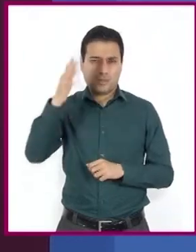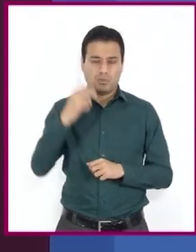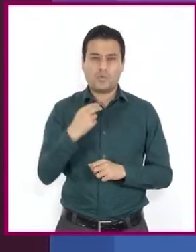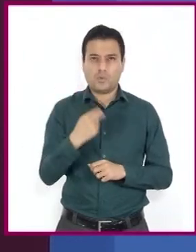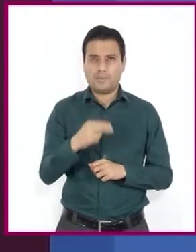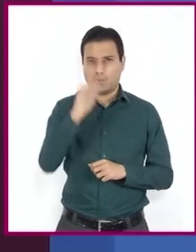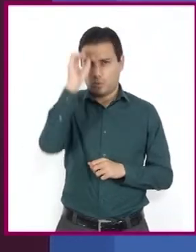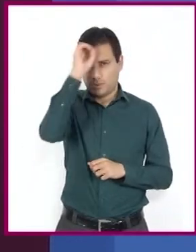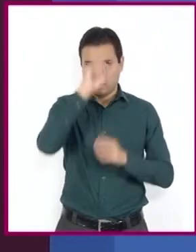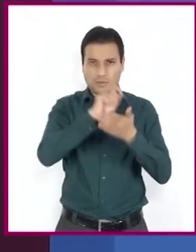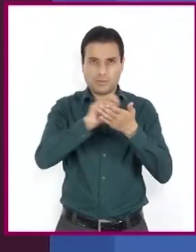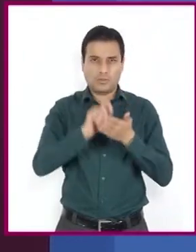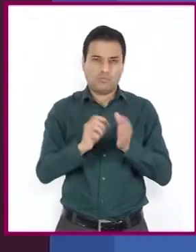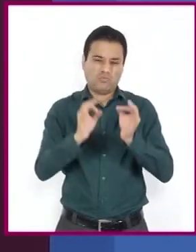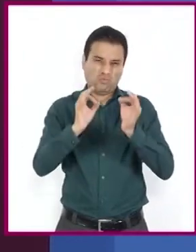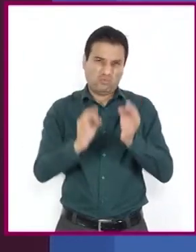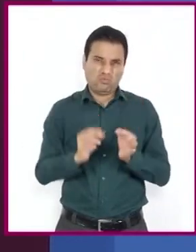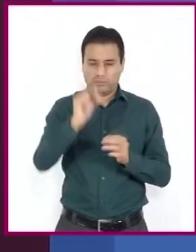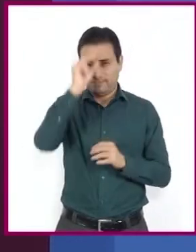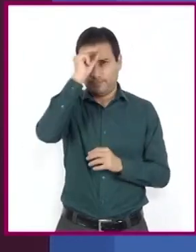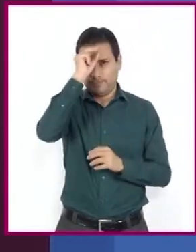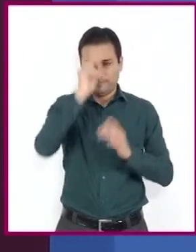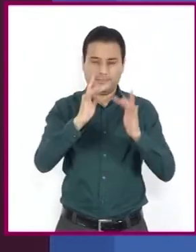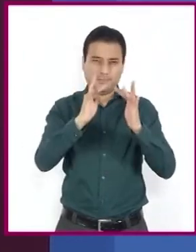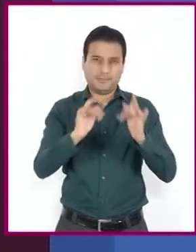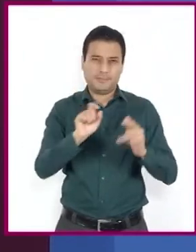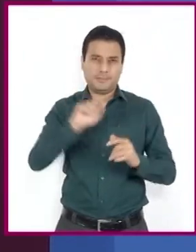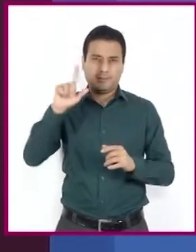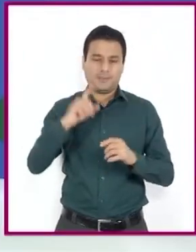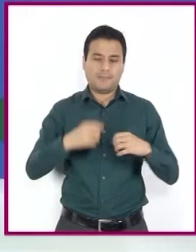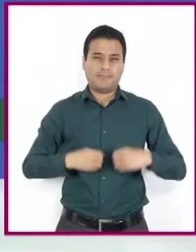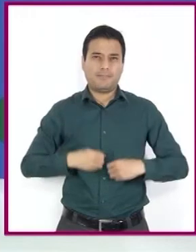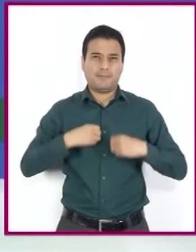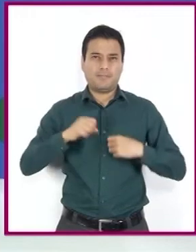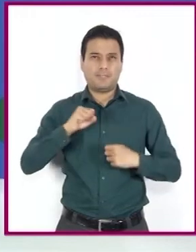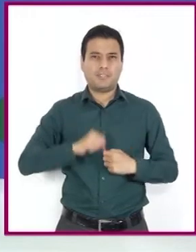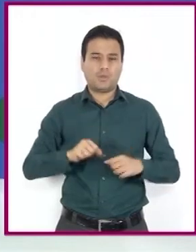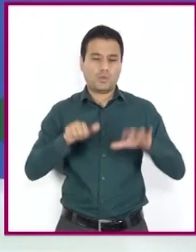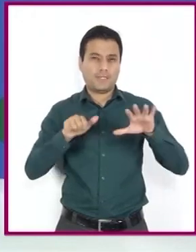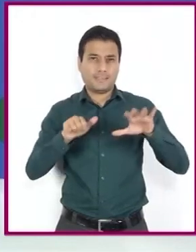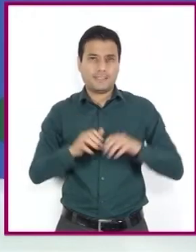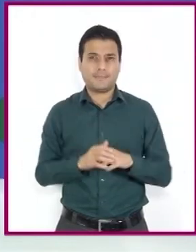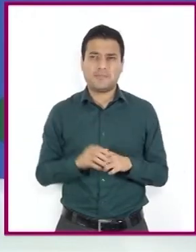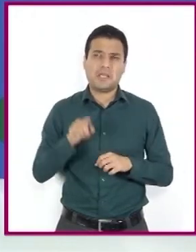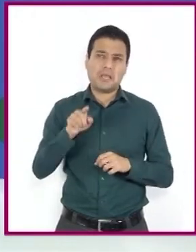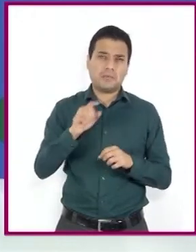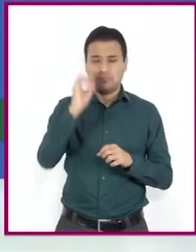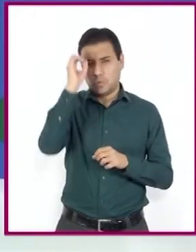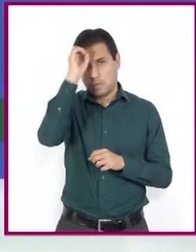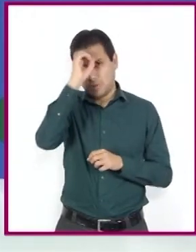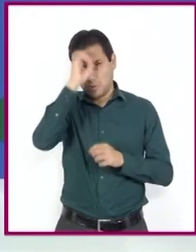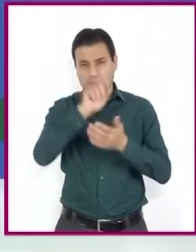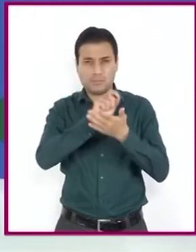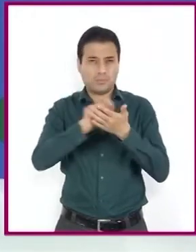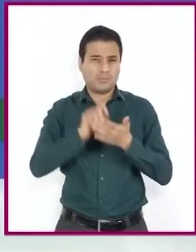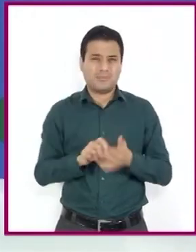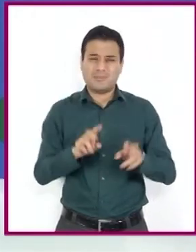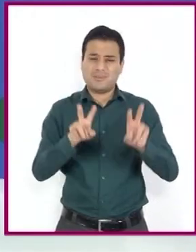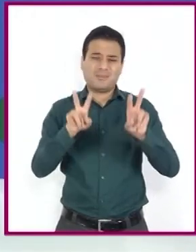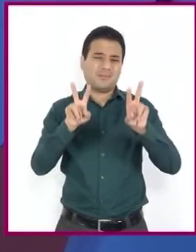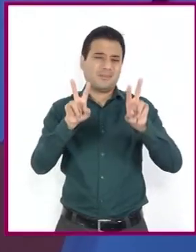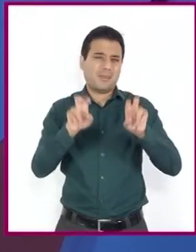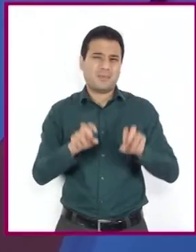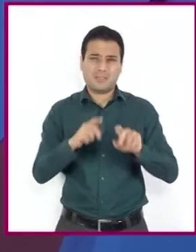un pensador francés que vivió en el siglo XVI y que escribió ensayos sobre muchísimos